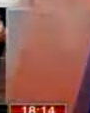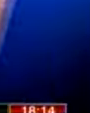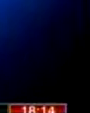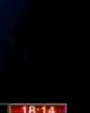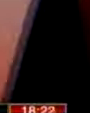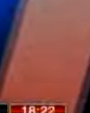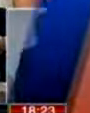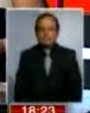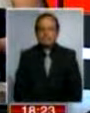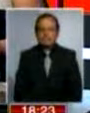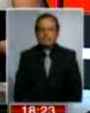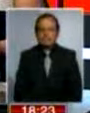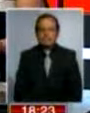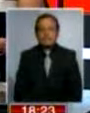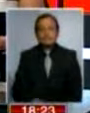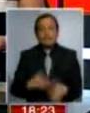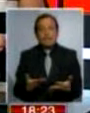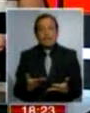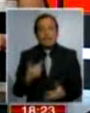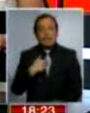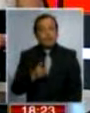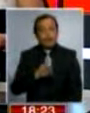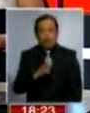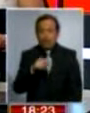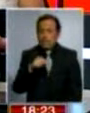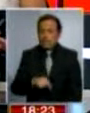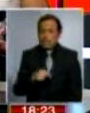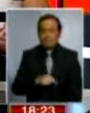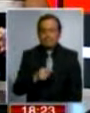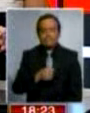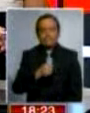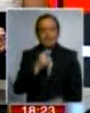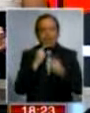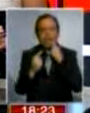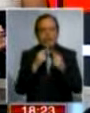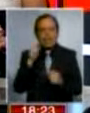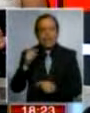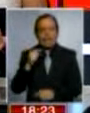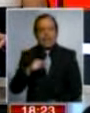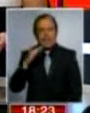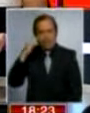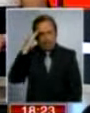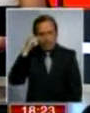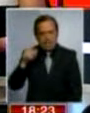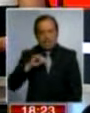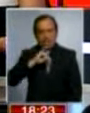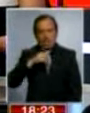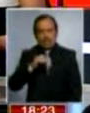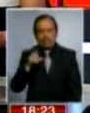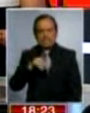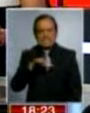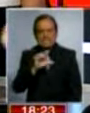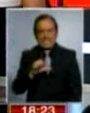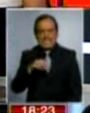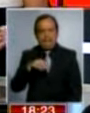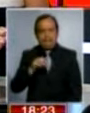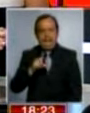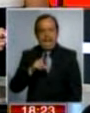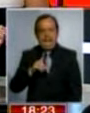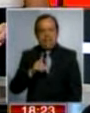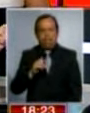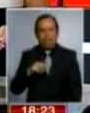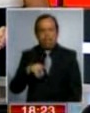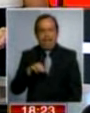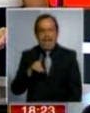tardes. Nosotros continuamos aquí con la entrevista al coronel José Maldonado de Gendarmería. Bueno, estábamos hablando